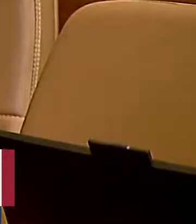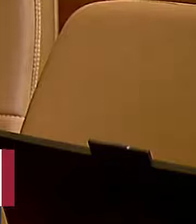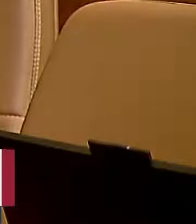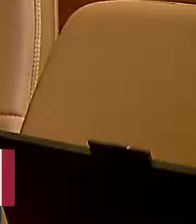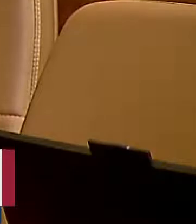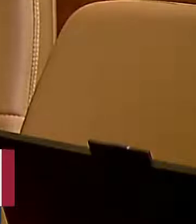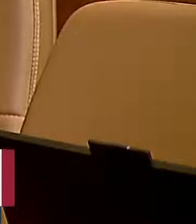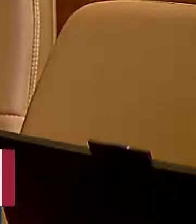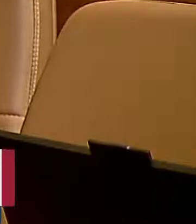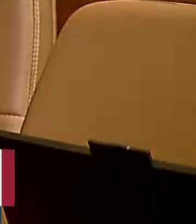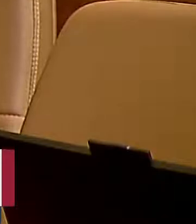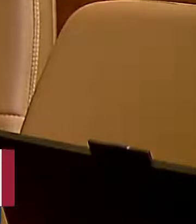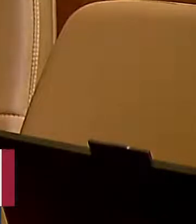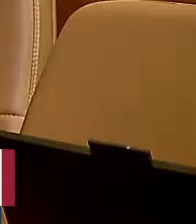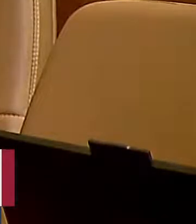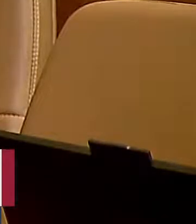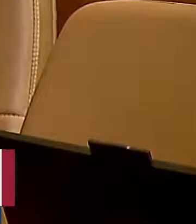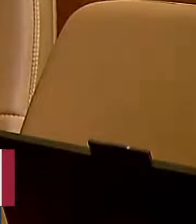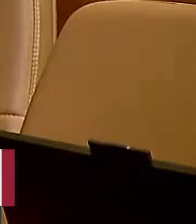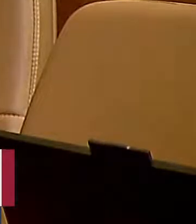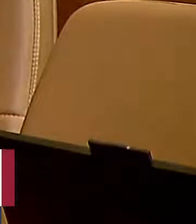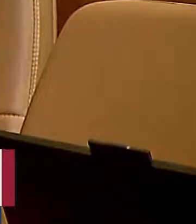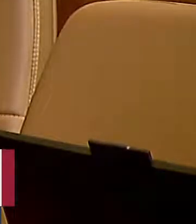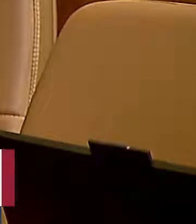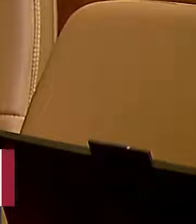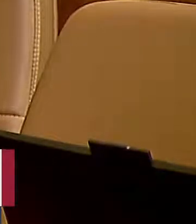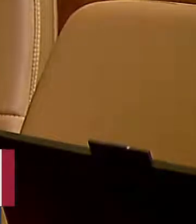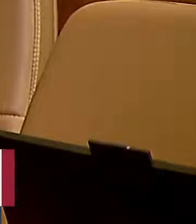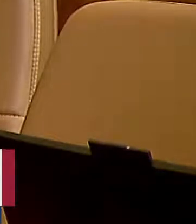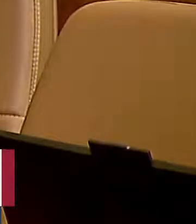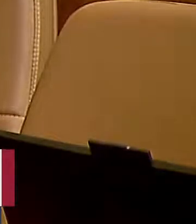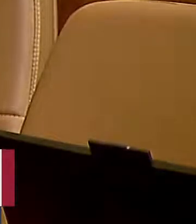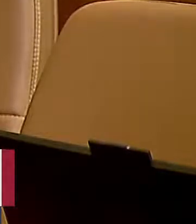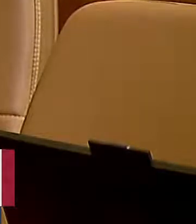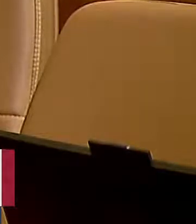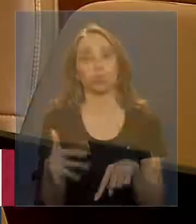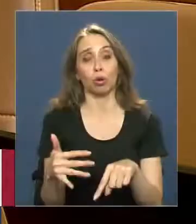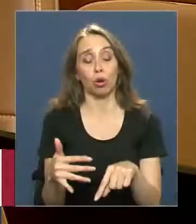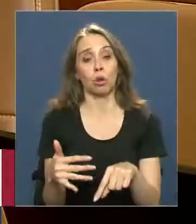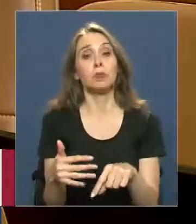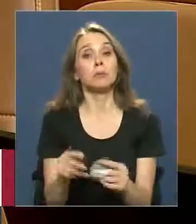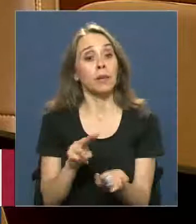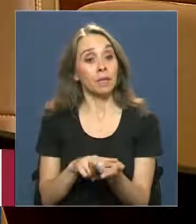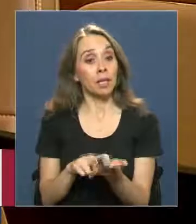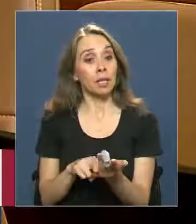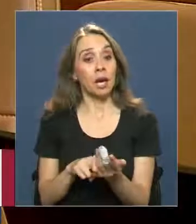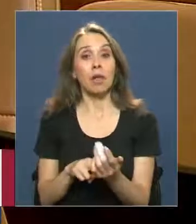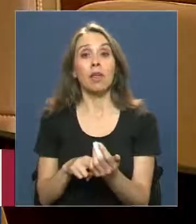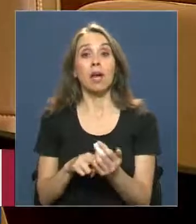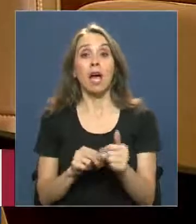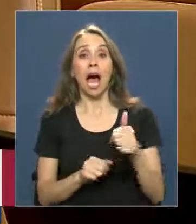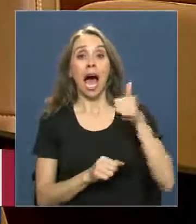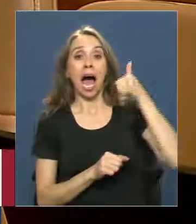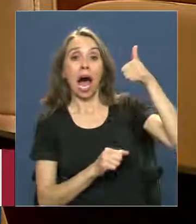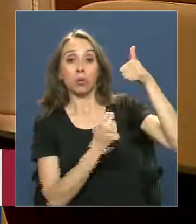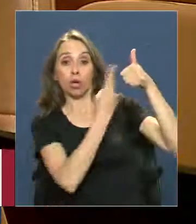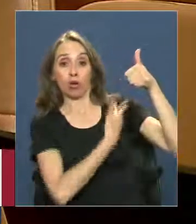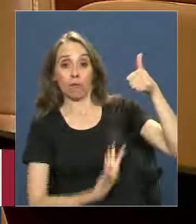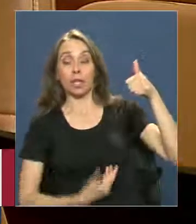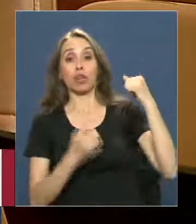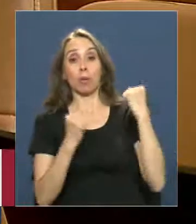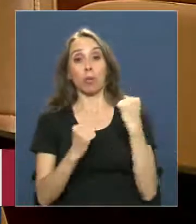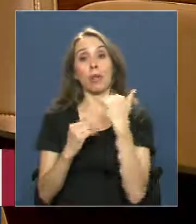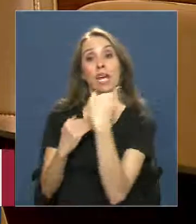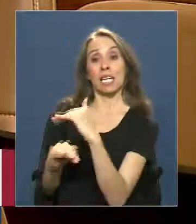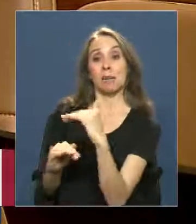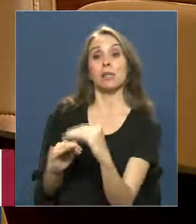donde lo que hemos visto ha sido un abuso importante. Si bien es cierto, la autoridad tiene la posibilidad de limitar el